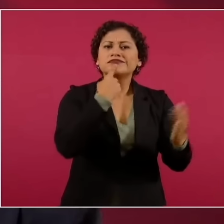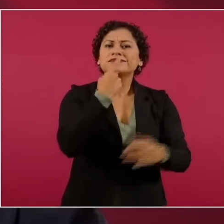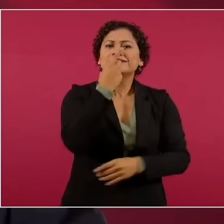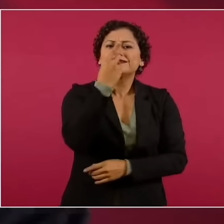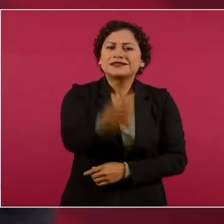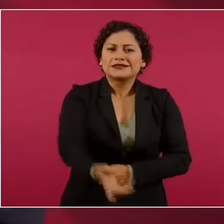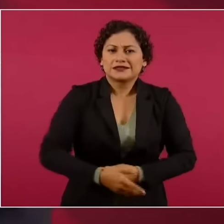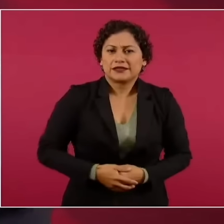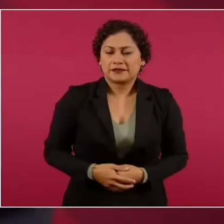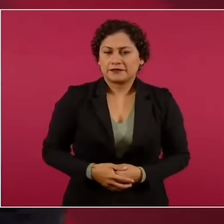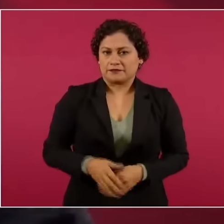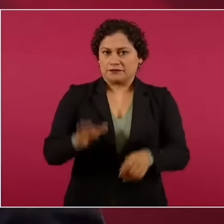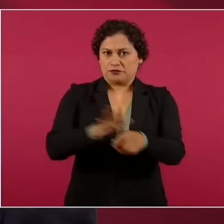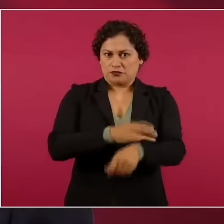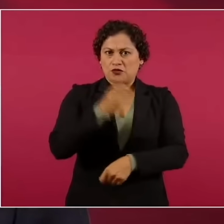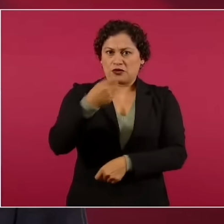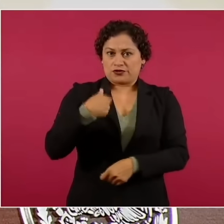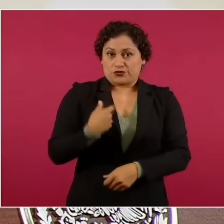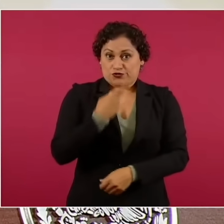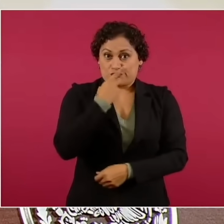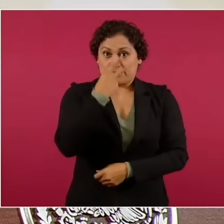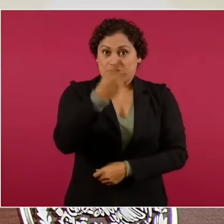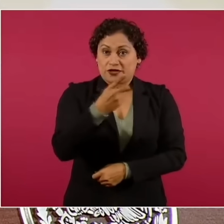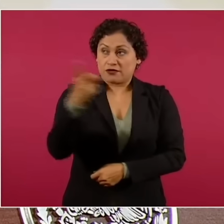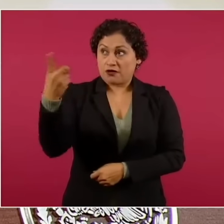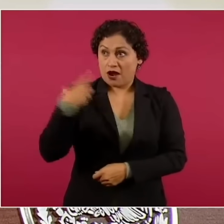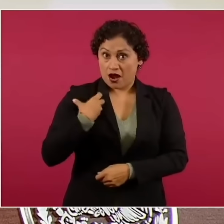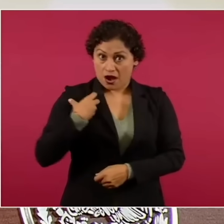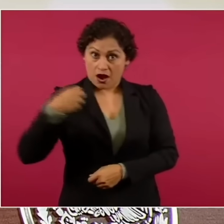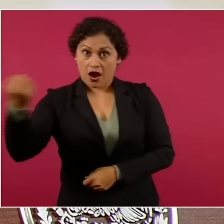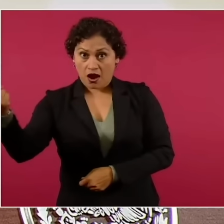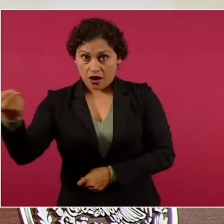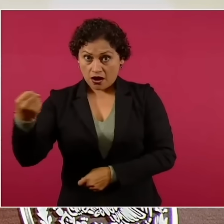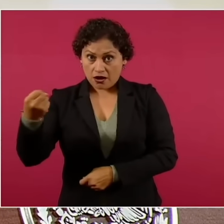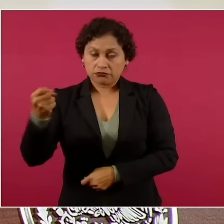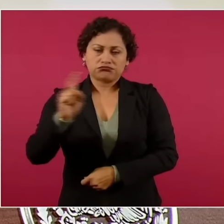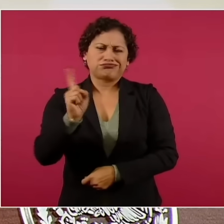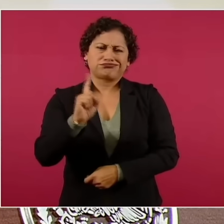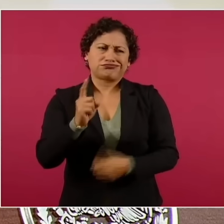Por eso digo, que no nos metan a nosotros.